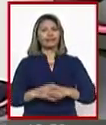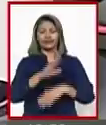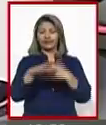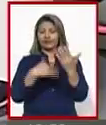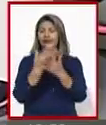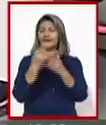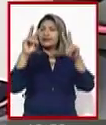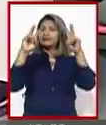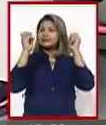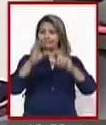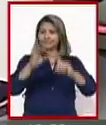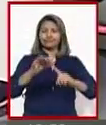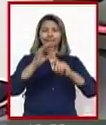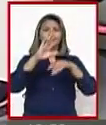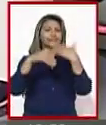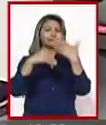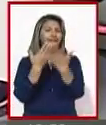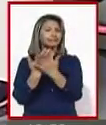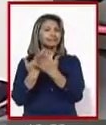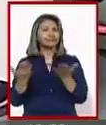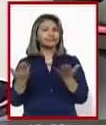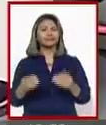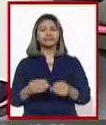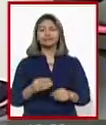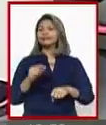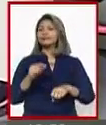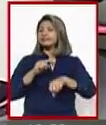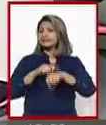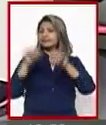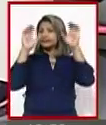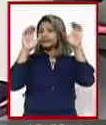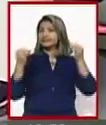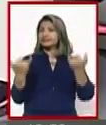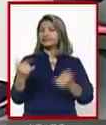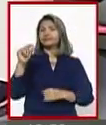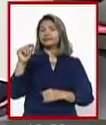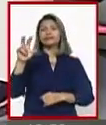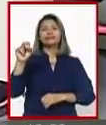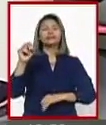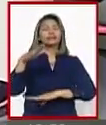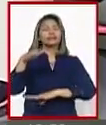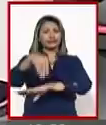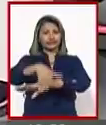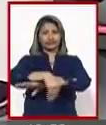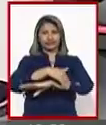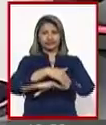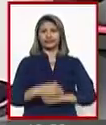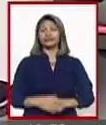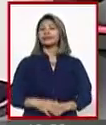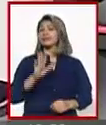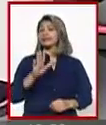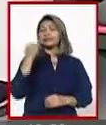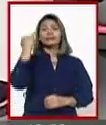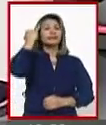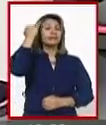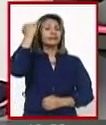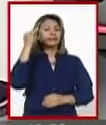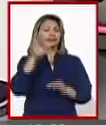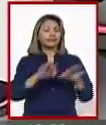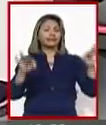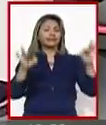todos los temas especiales, la coyuntura y, por supuesto, datos del tiempo completo. Hoy, 20 horas con 30 minutos en la edición central. Su comentario es muy importante para